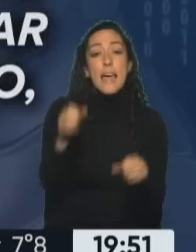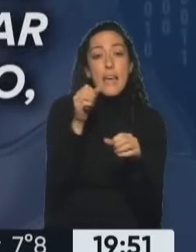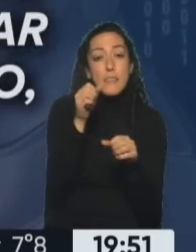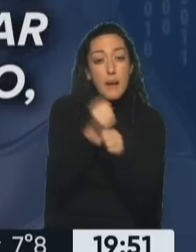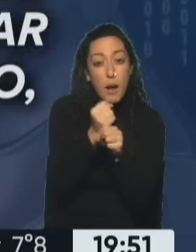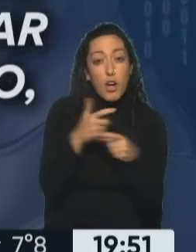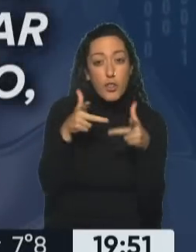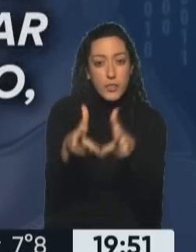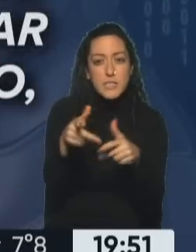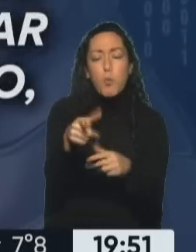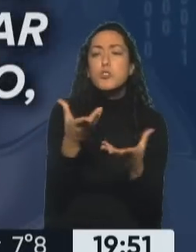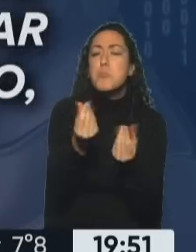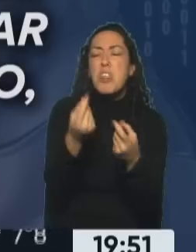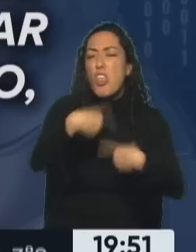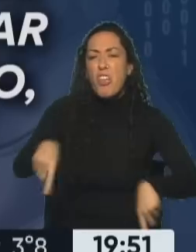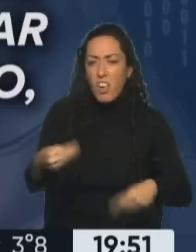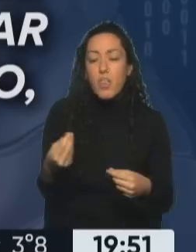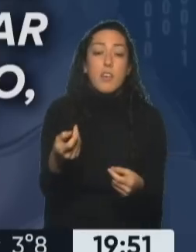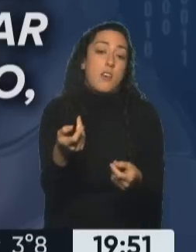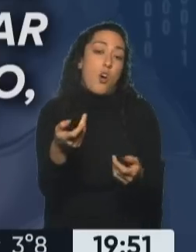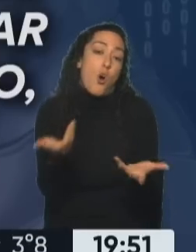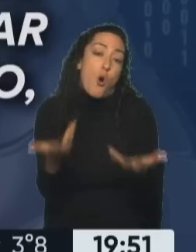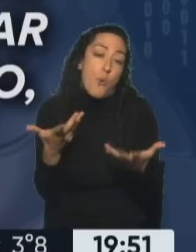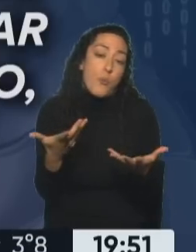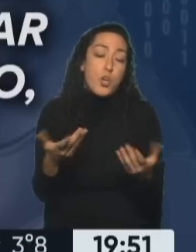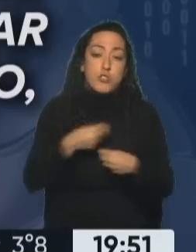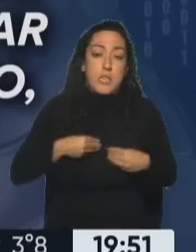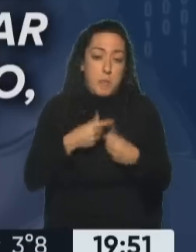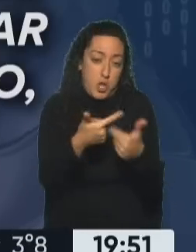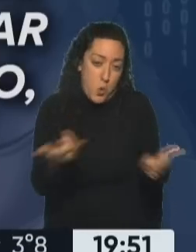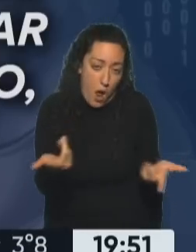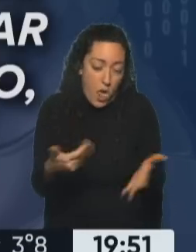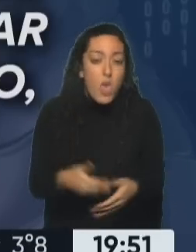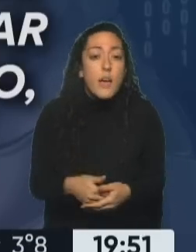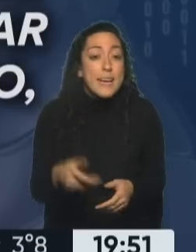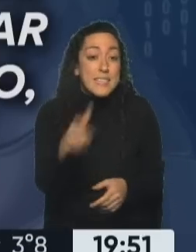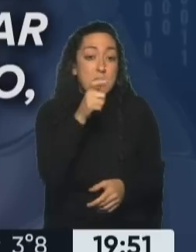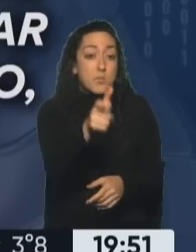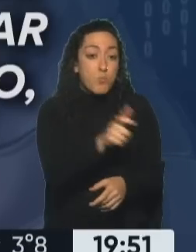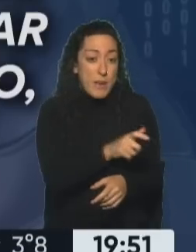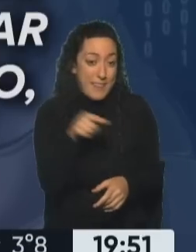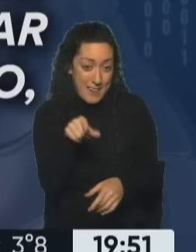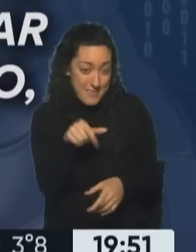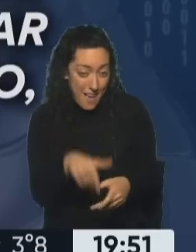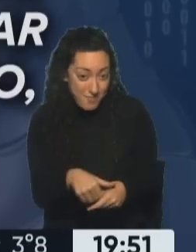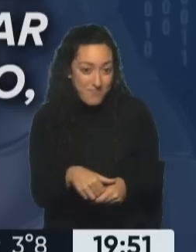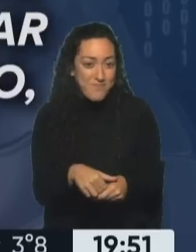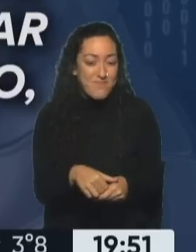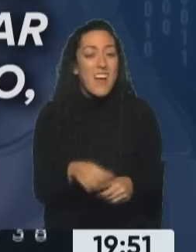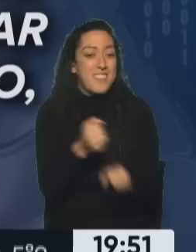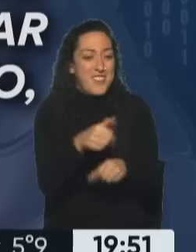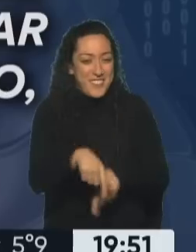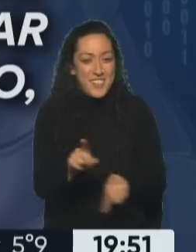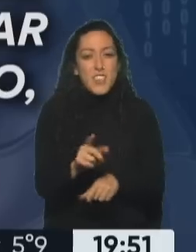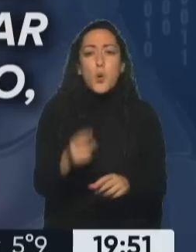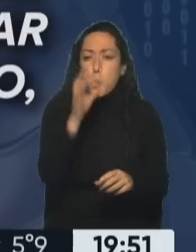¿qué tipos de cosas tenés miedo? Por supuesto, la inteligencia artificial no siente. Y no. Y ella le contestó. Al menos por ahora, ¿no? Nunca antes había dicho esto en